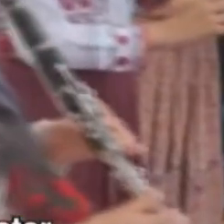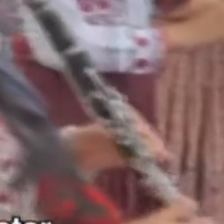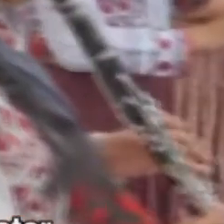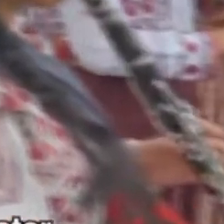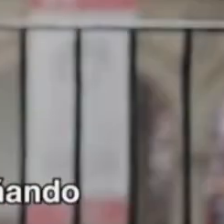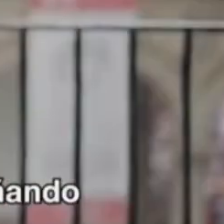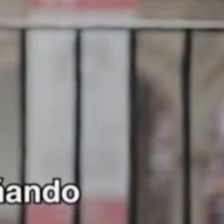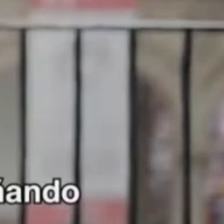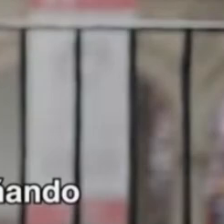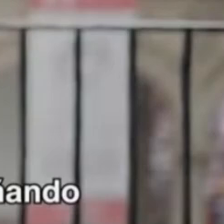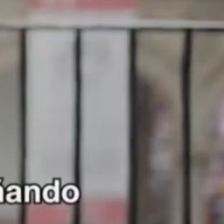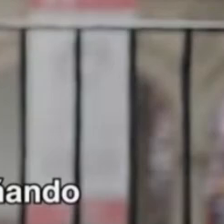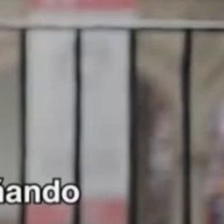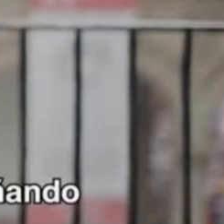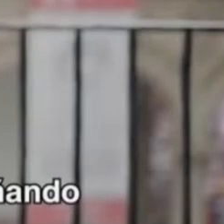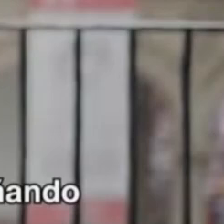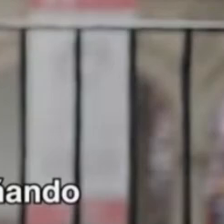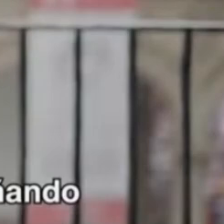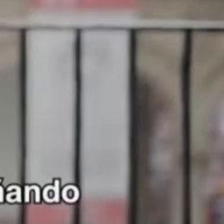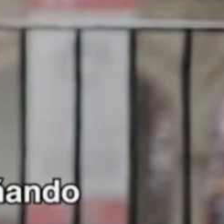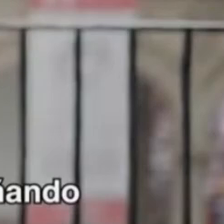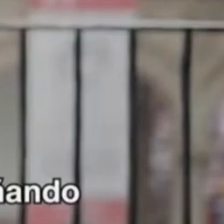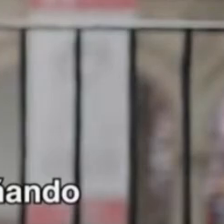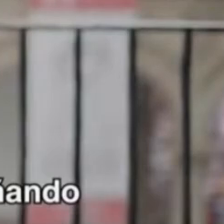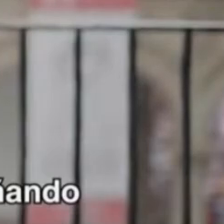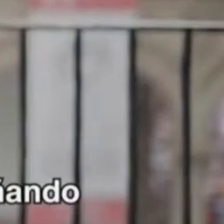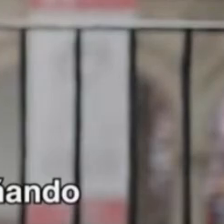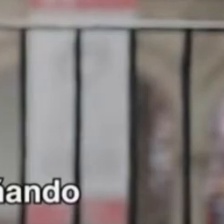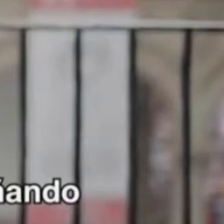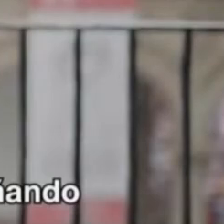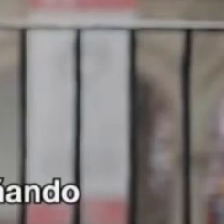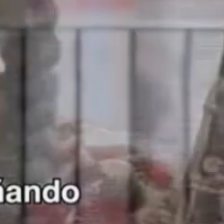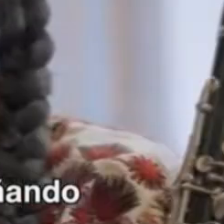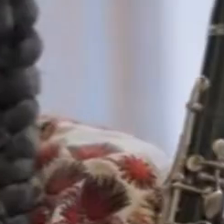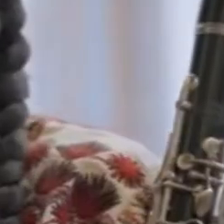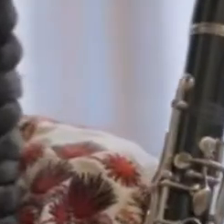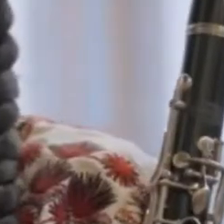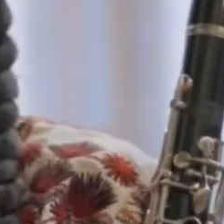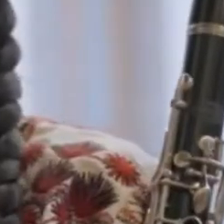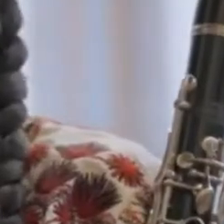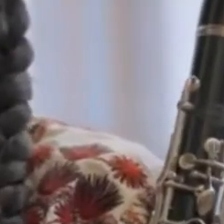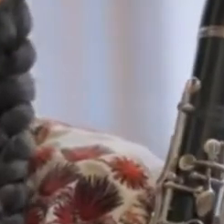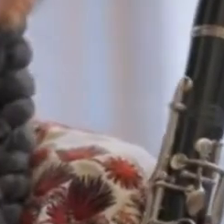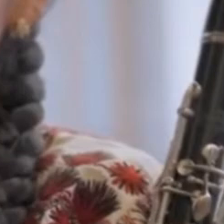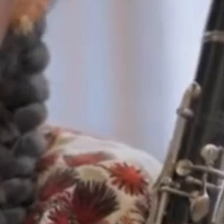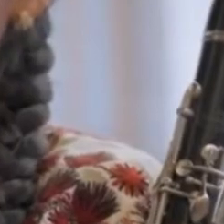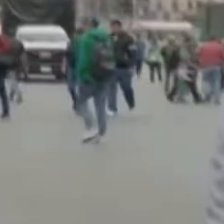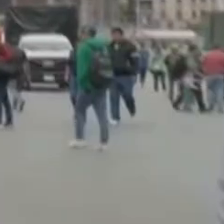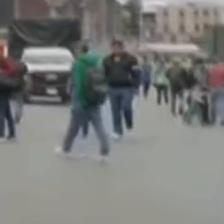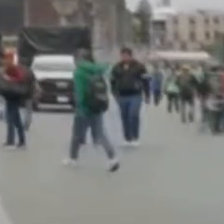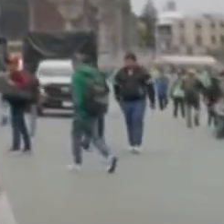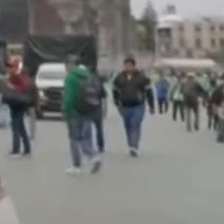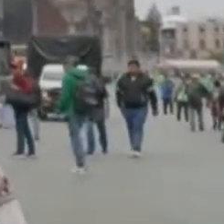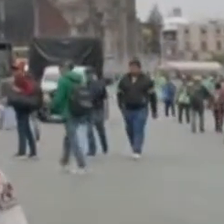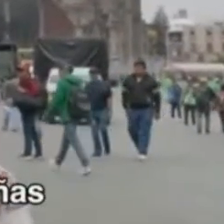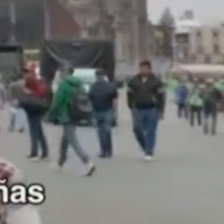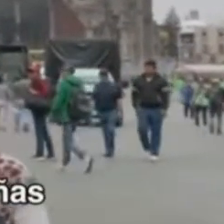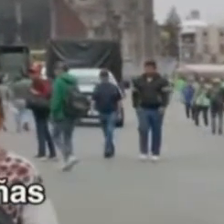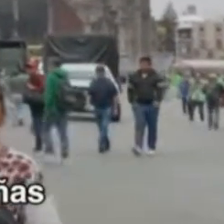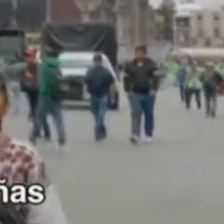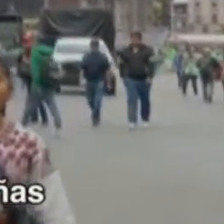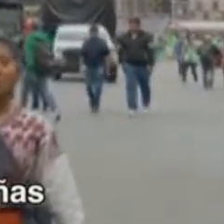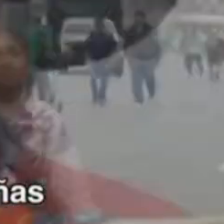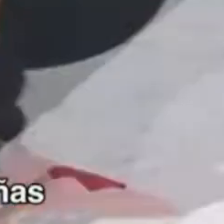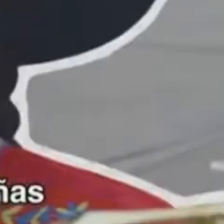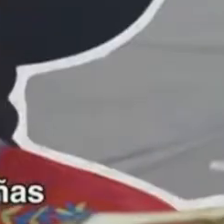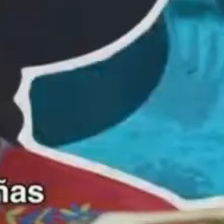siente estar. Puedo pensar que a lo mejor estoy soñando o alucinando, pero no. Y pues a mí me da mucho gusto que haya que se